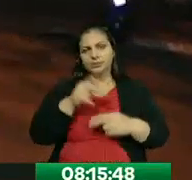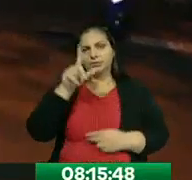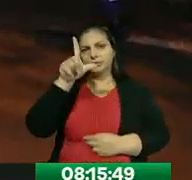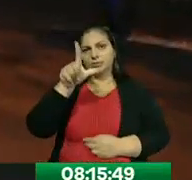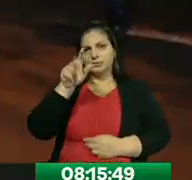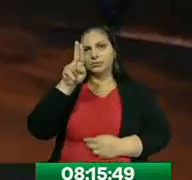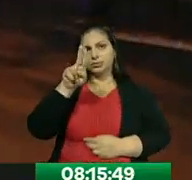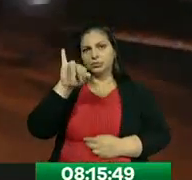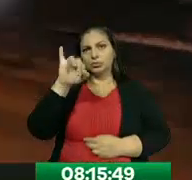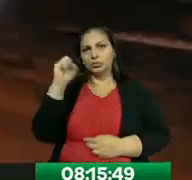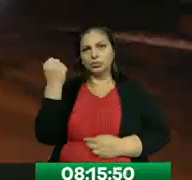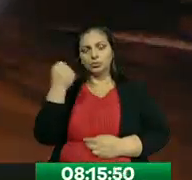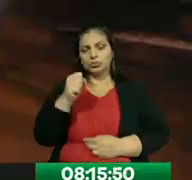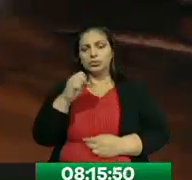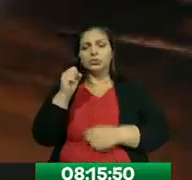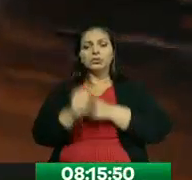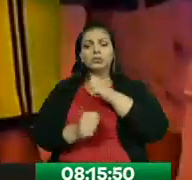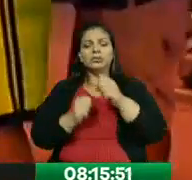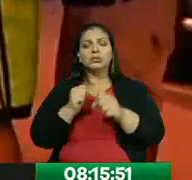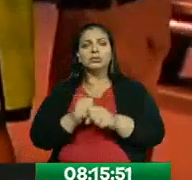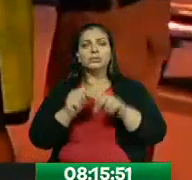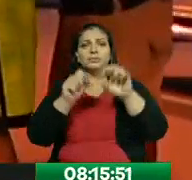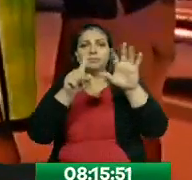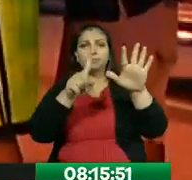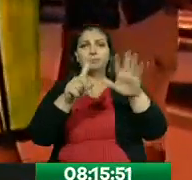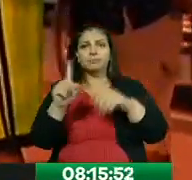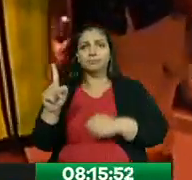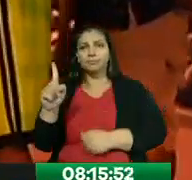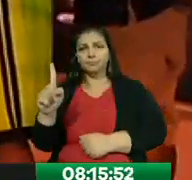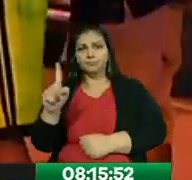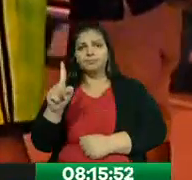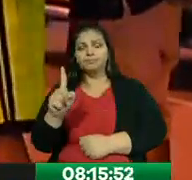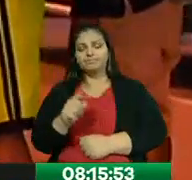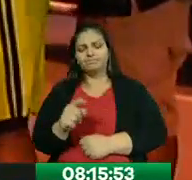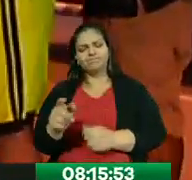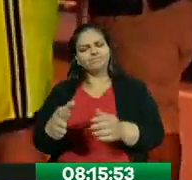Antonio Molina, de 61 años. Informó Jorge Salazar.